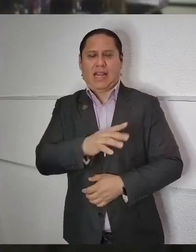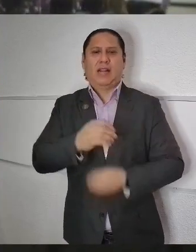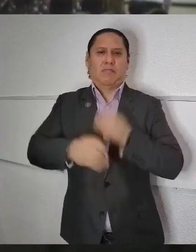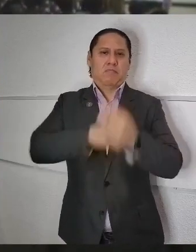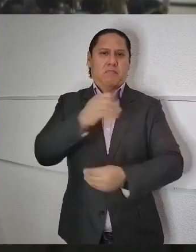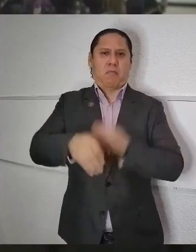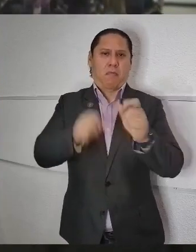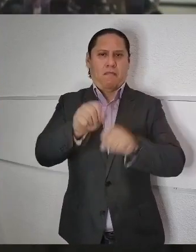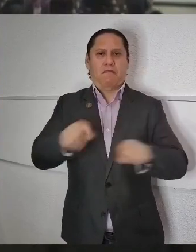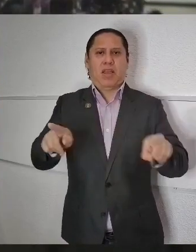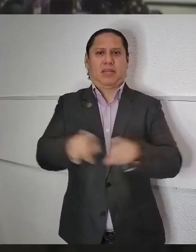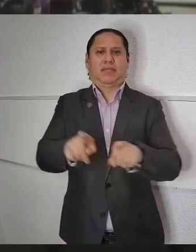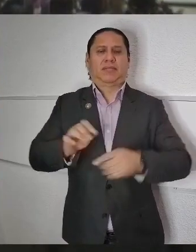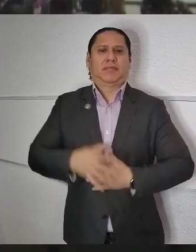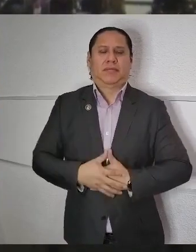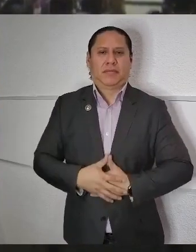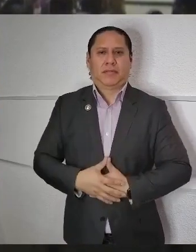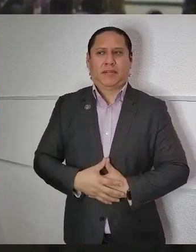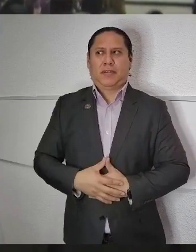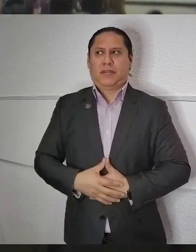se discute.